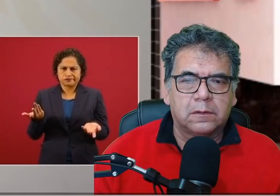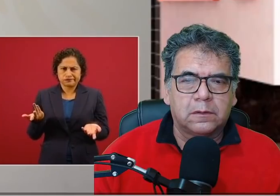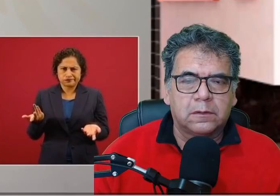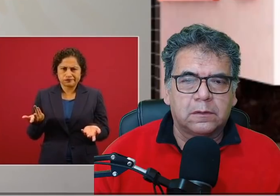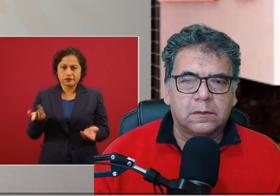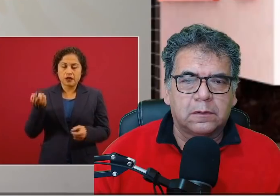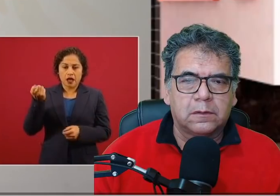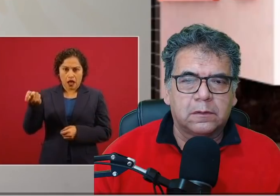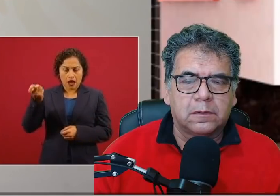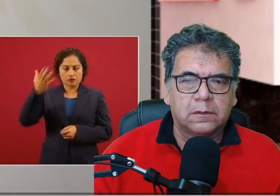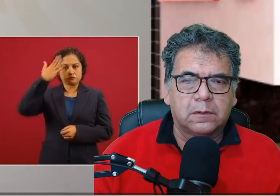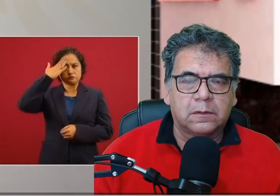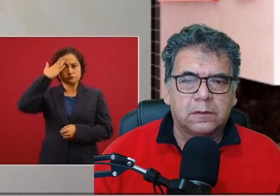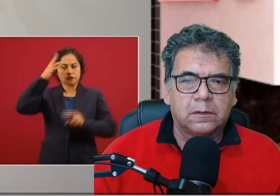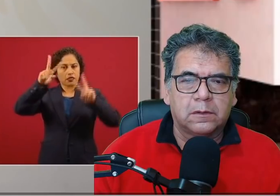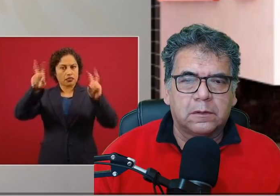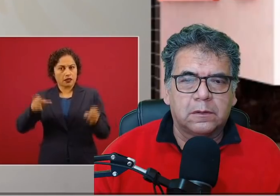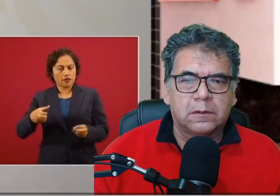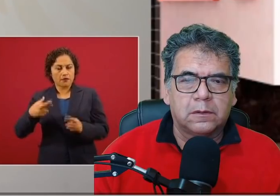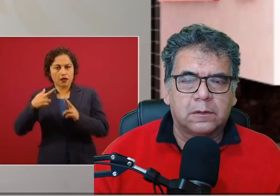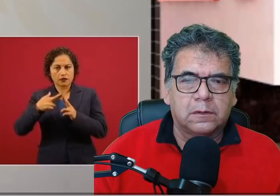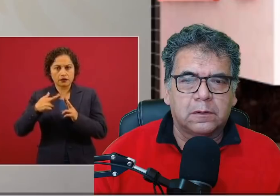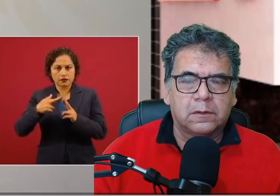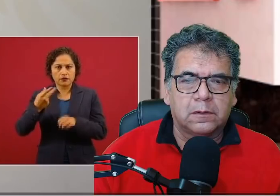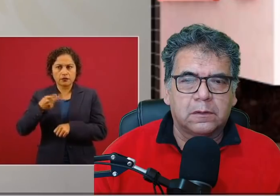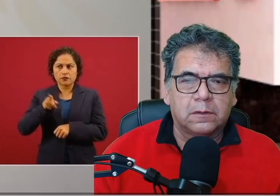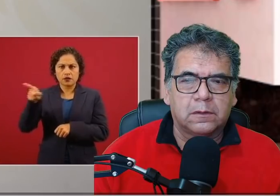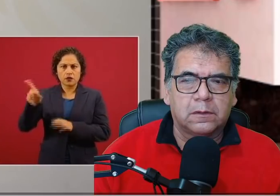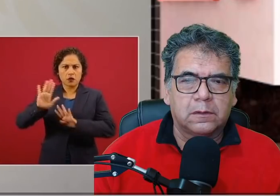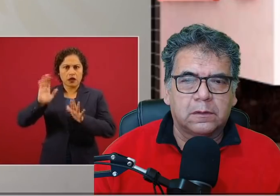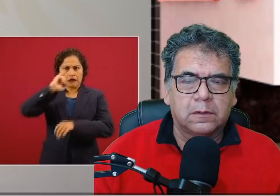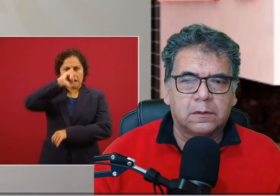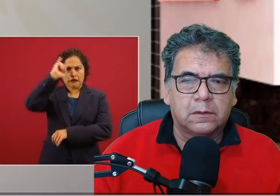además de líder religioso, jefe de Estado.